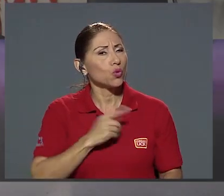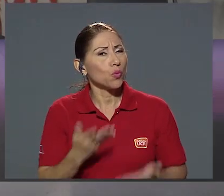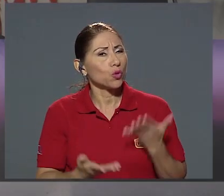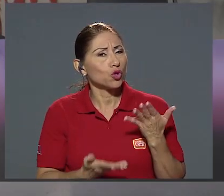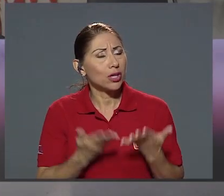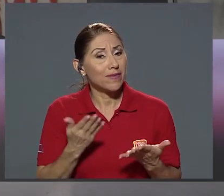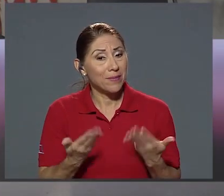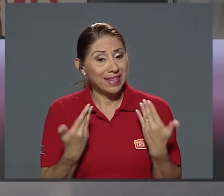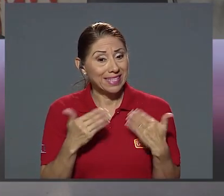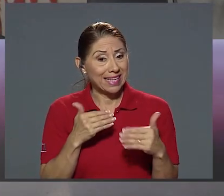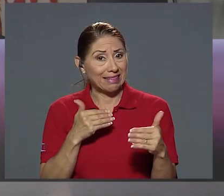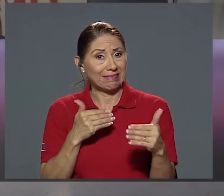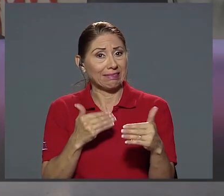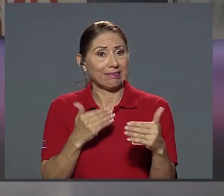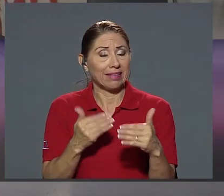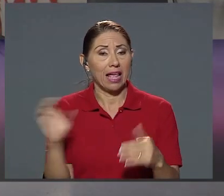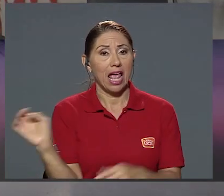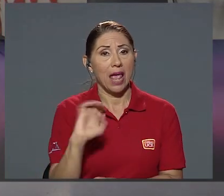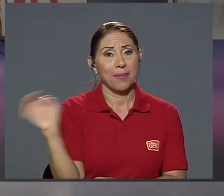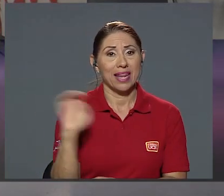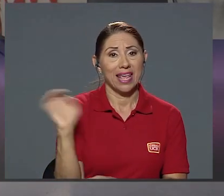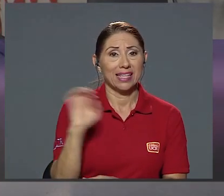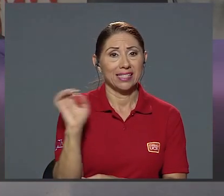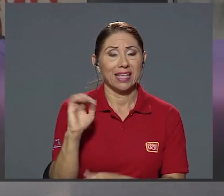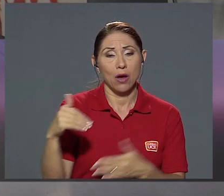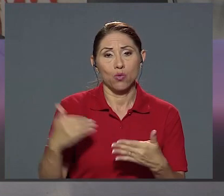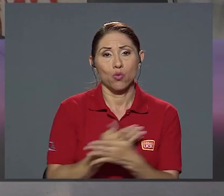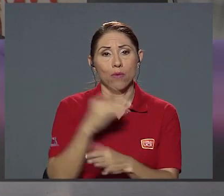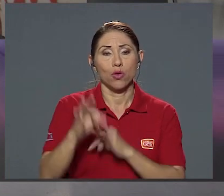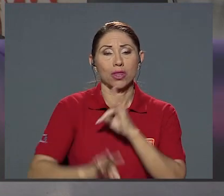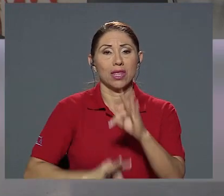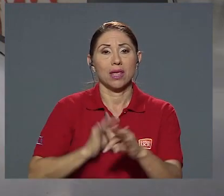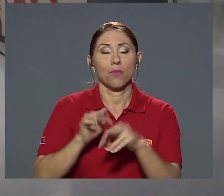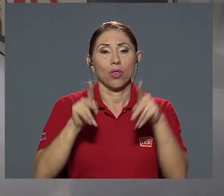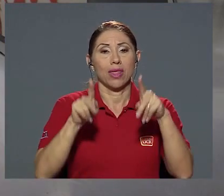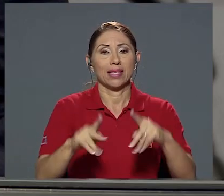posiblemente frente a la emergencia de un nuevo tipo de ciudadanía,